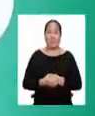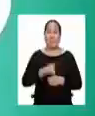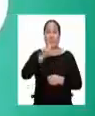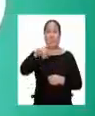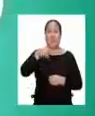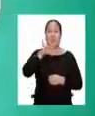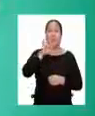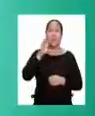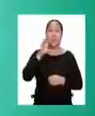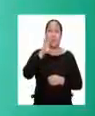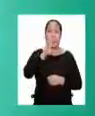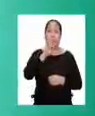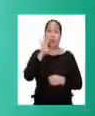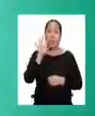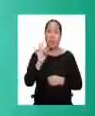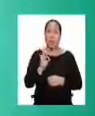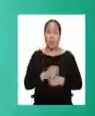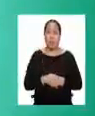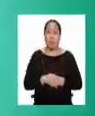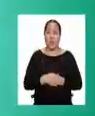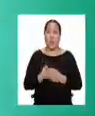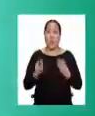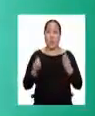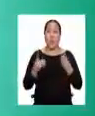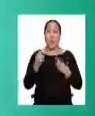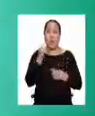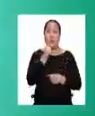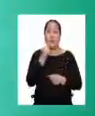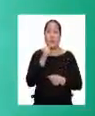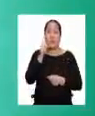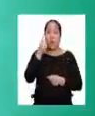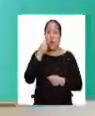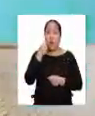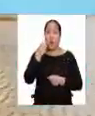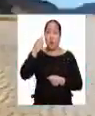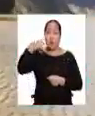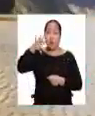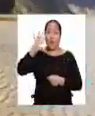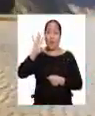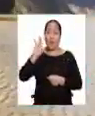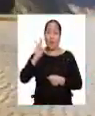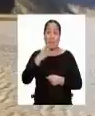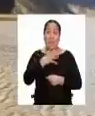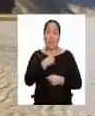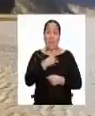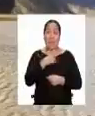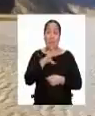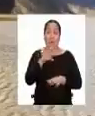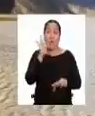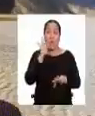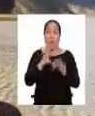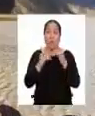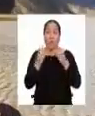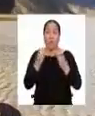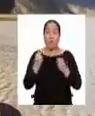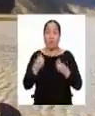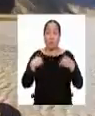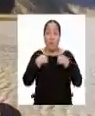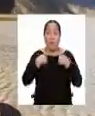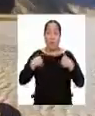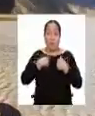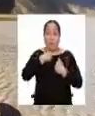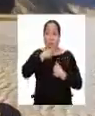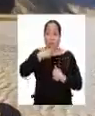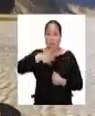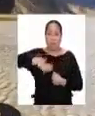En 1979, cuando Yadav Payén tenía 17 años, encontró decenas de reptiles muertos por la